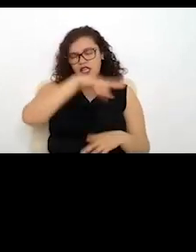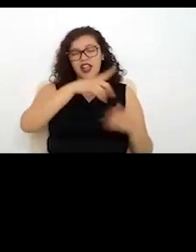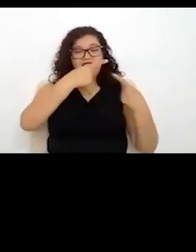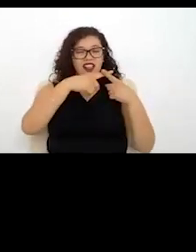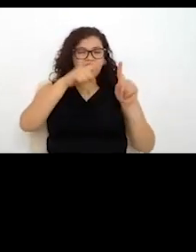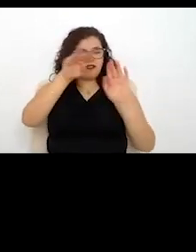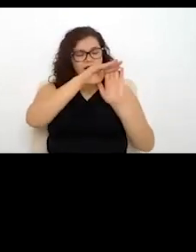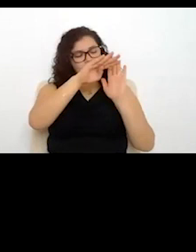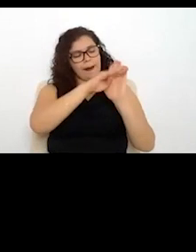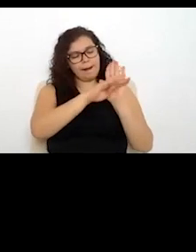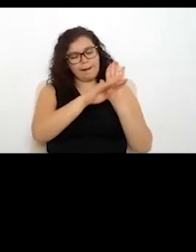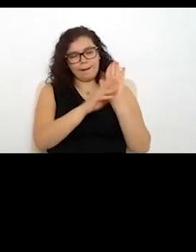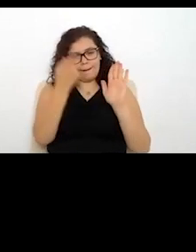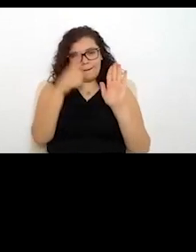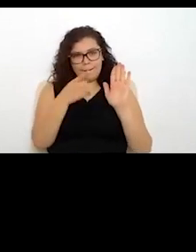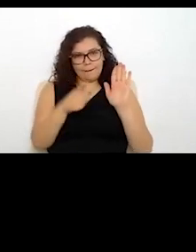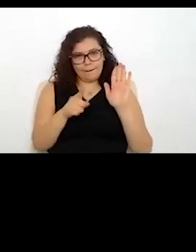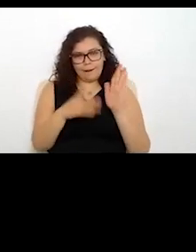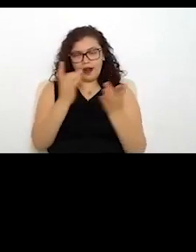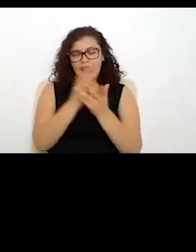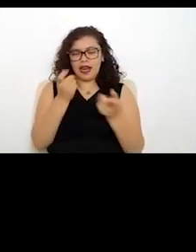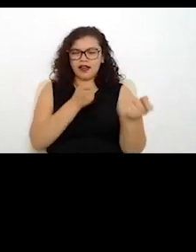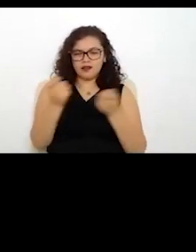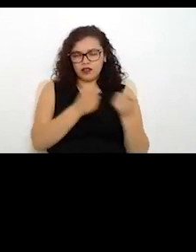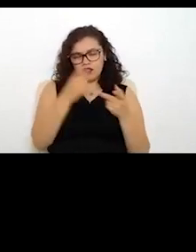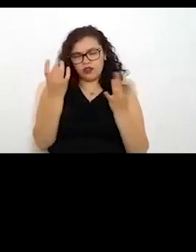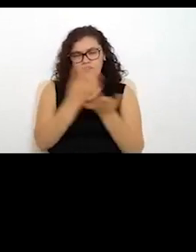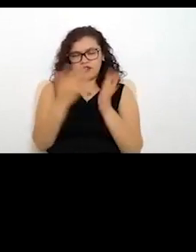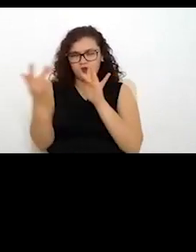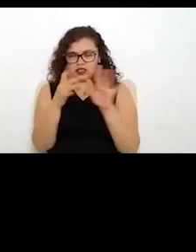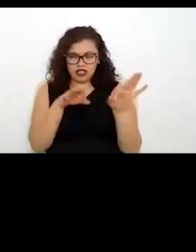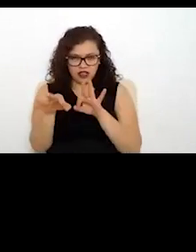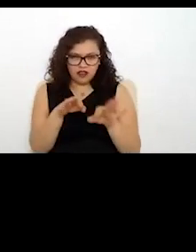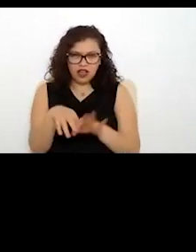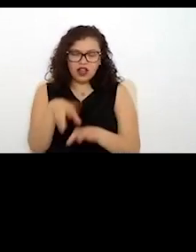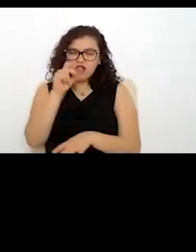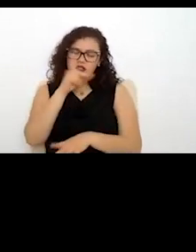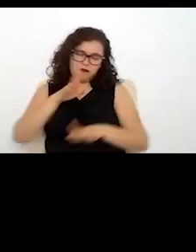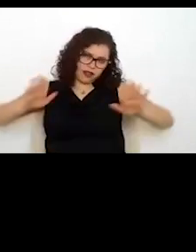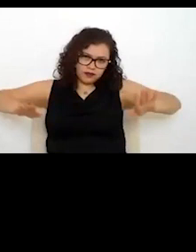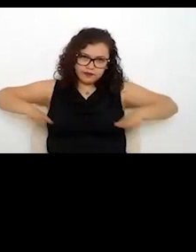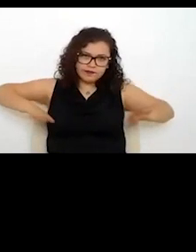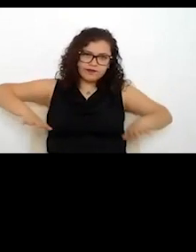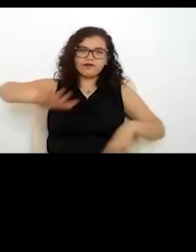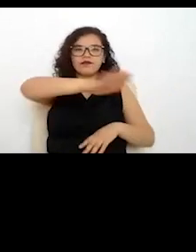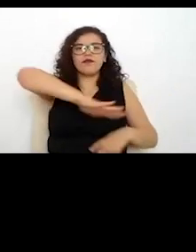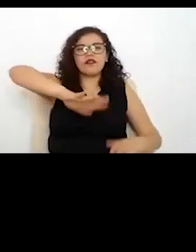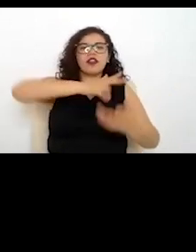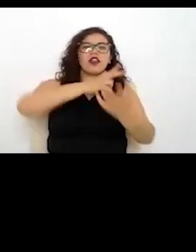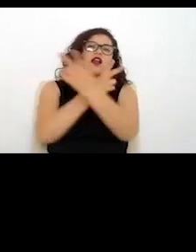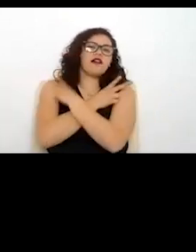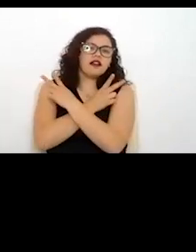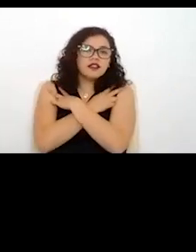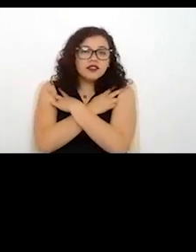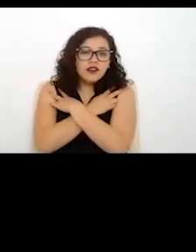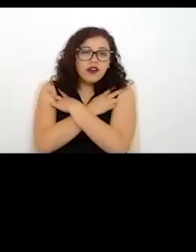disposiciones que regulan no solamente la relación de trabajo, sino las condiciones, las vacaciones,